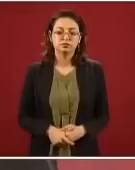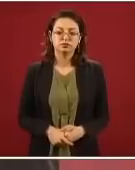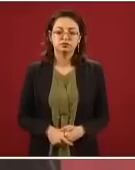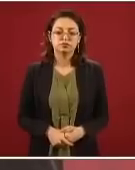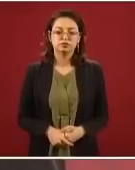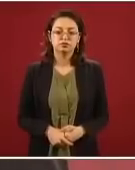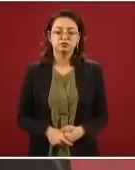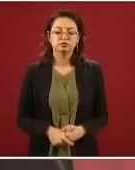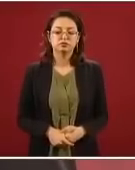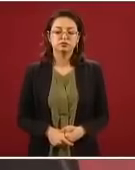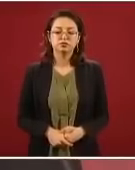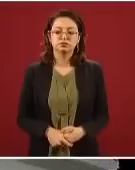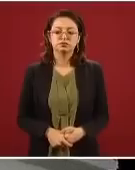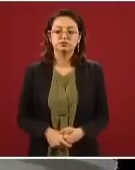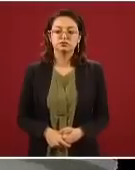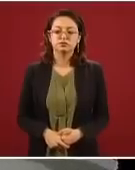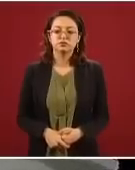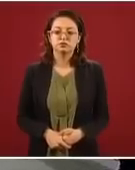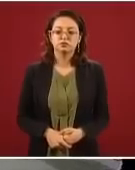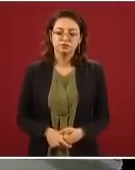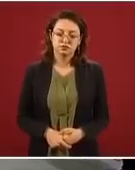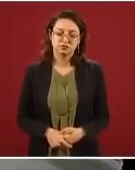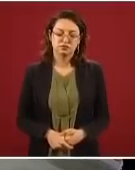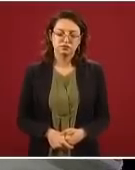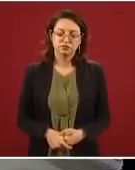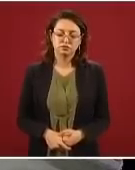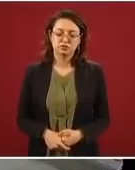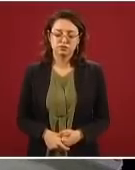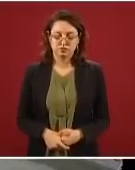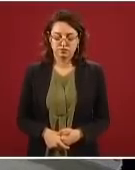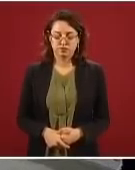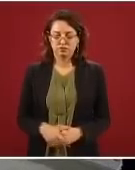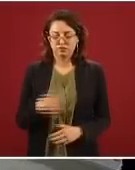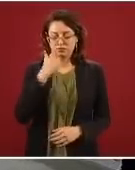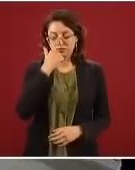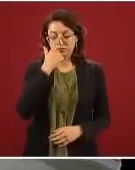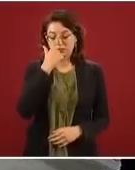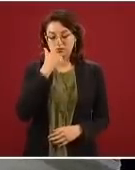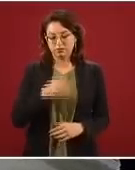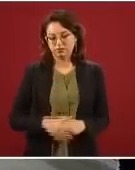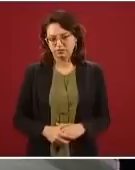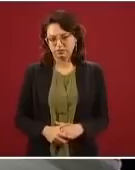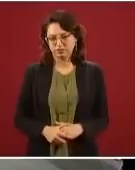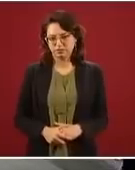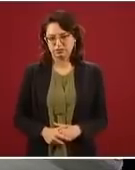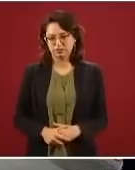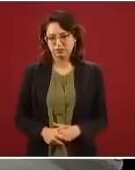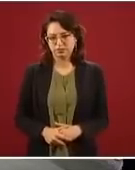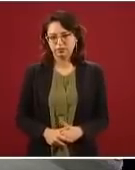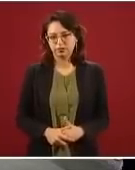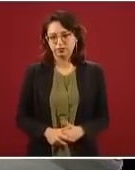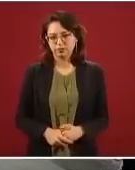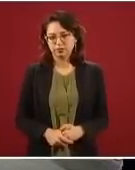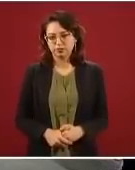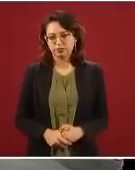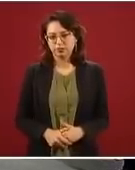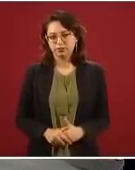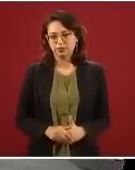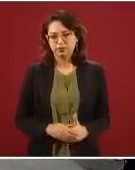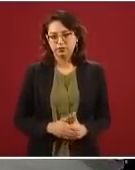una pequeña pista, sin que sea vinculante al procedimiento, para que crezca esta boca. No se puede,